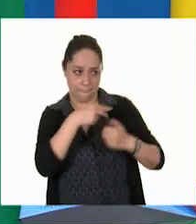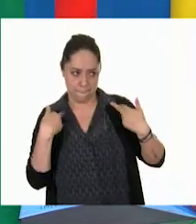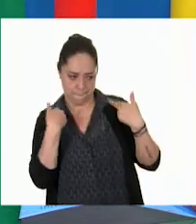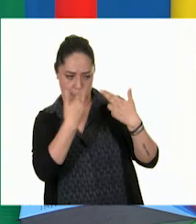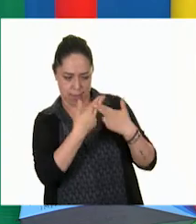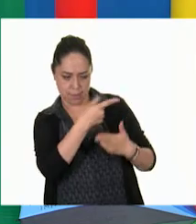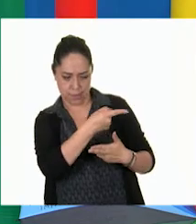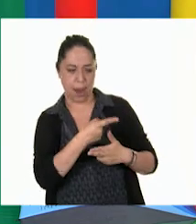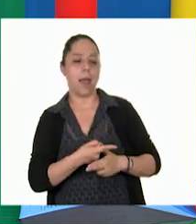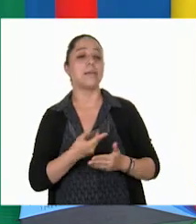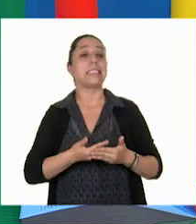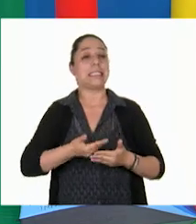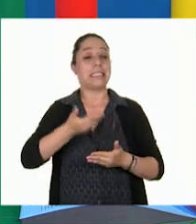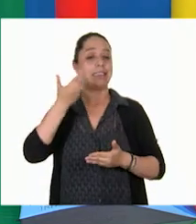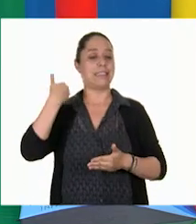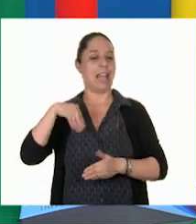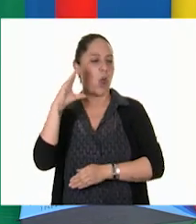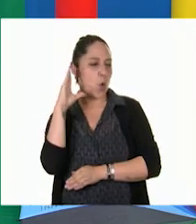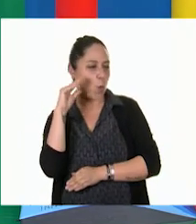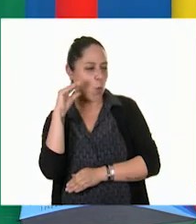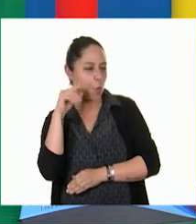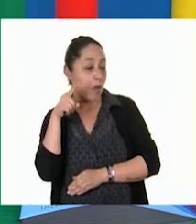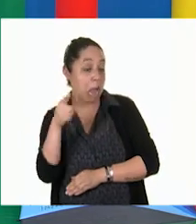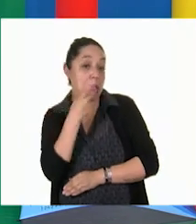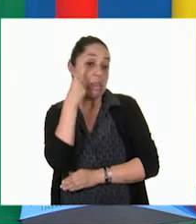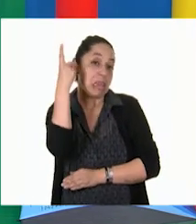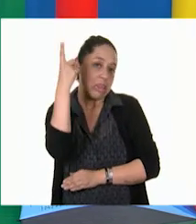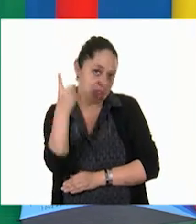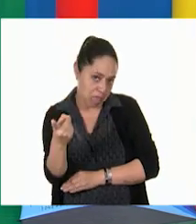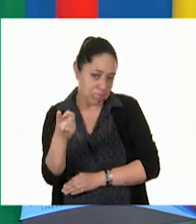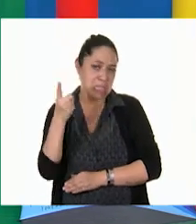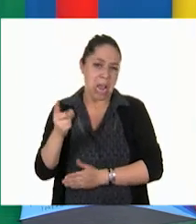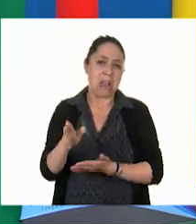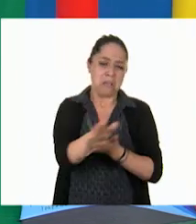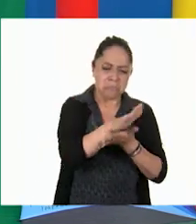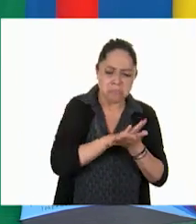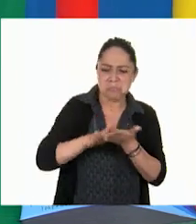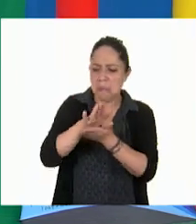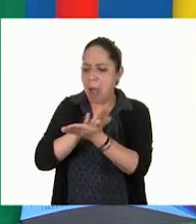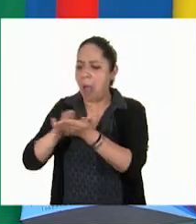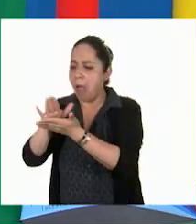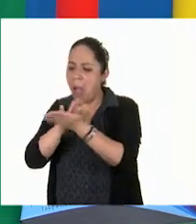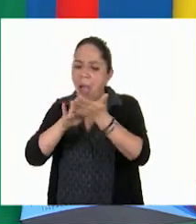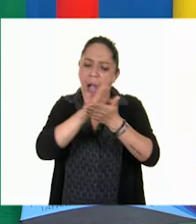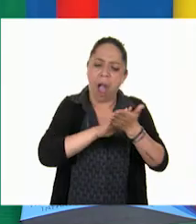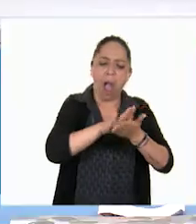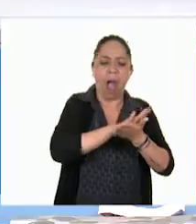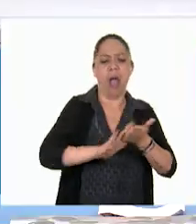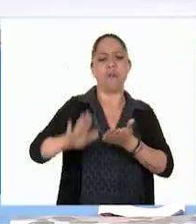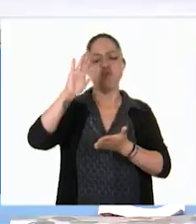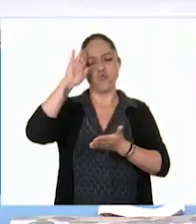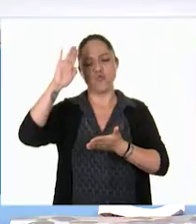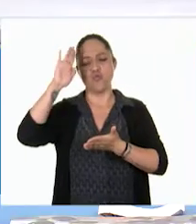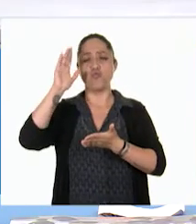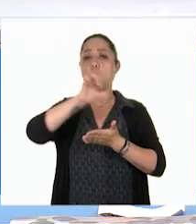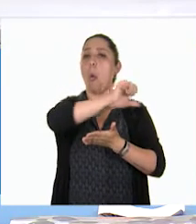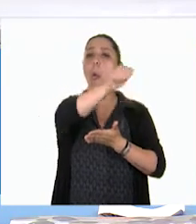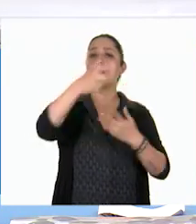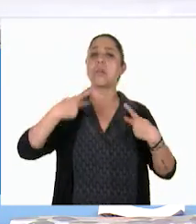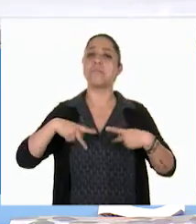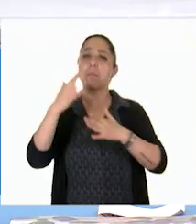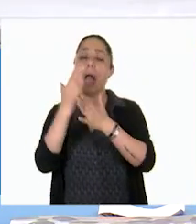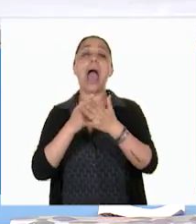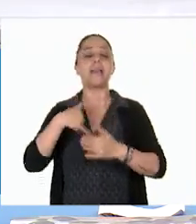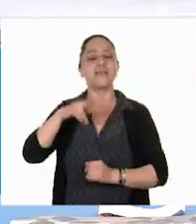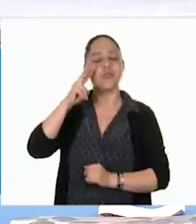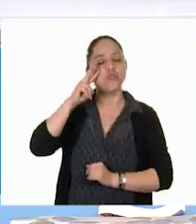sí. Lo que pasó a la situación de Cupertino porque él asegura que lavó más trastes que los demás en su casa, ¿cómo ves? Ay, sí, vi el video